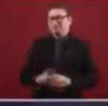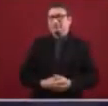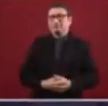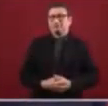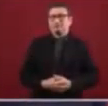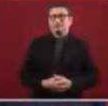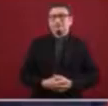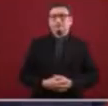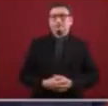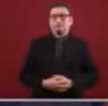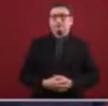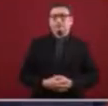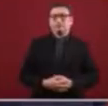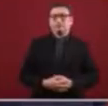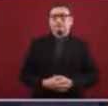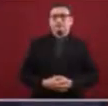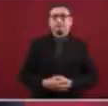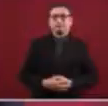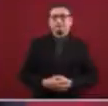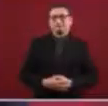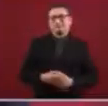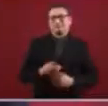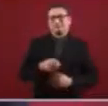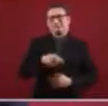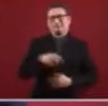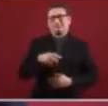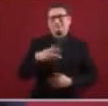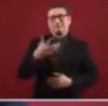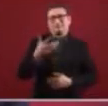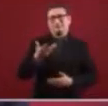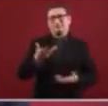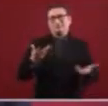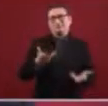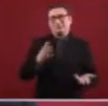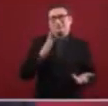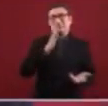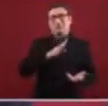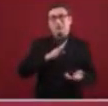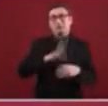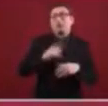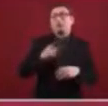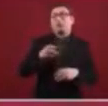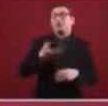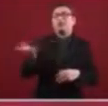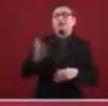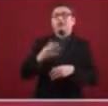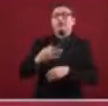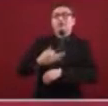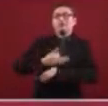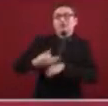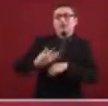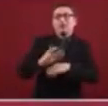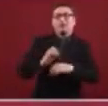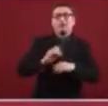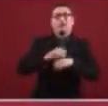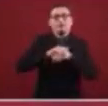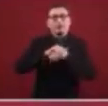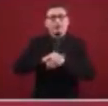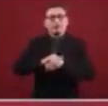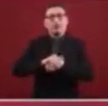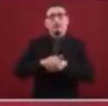Entonces, está mal que familiares, que amigos